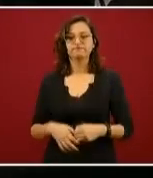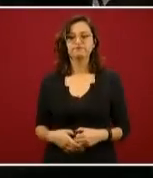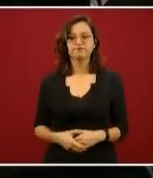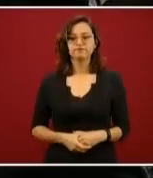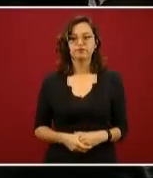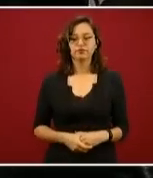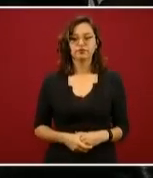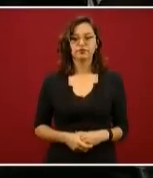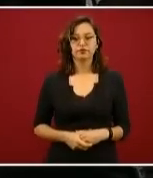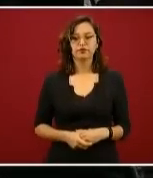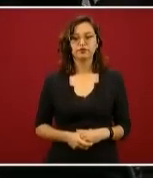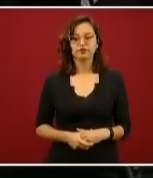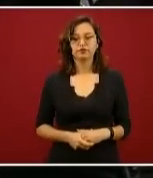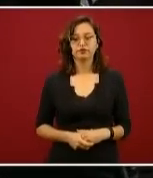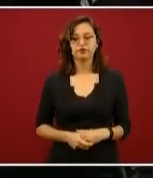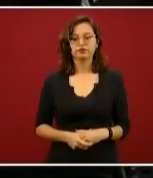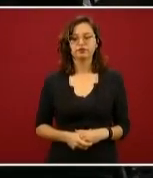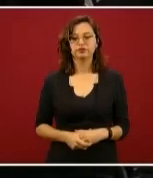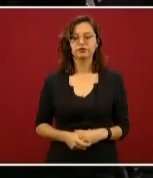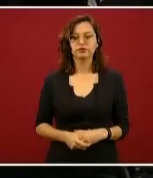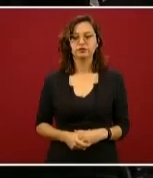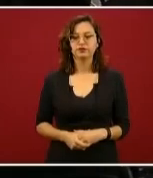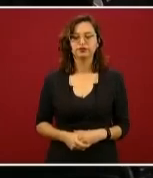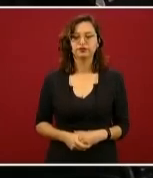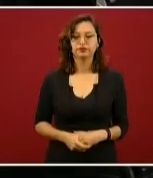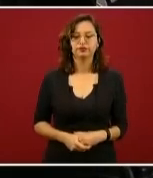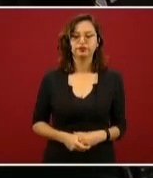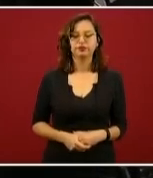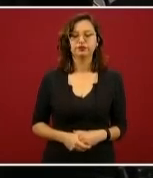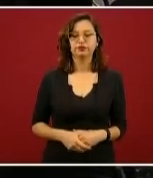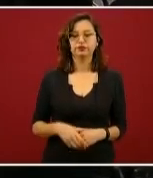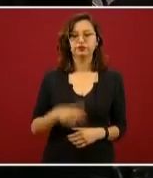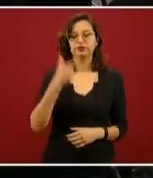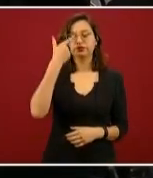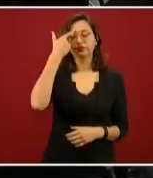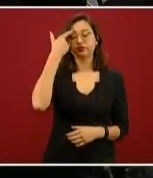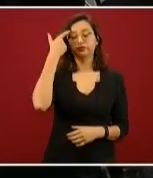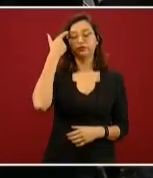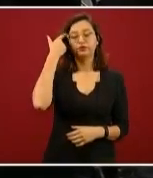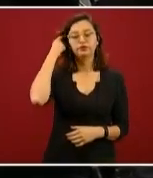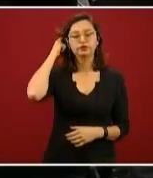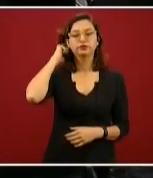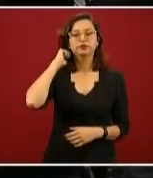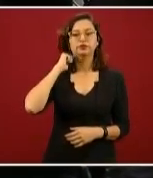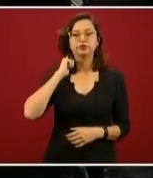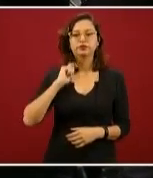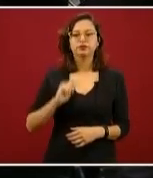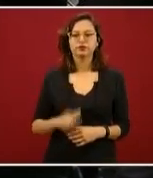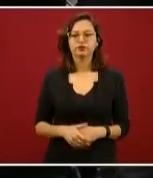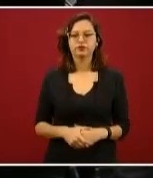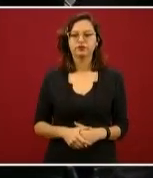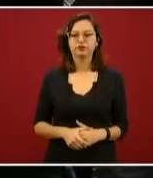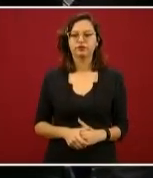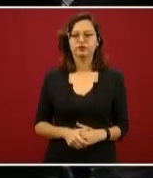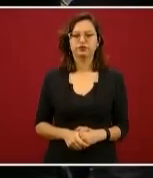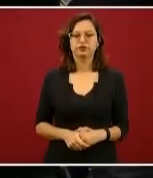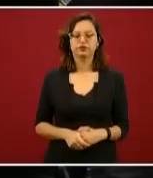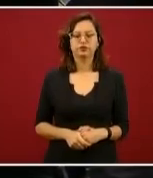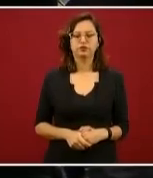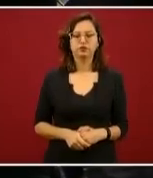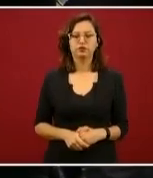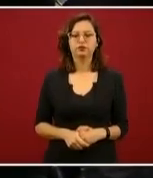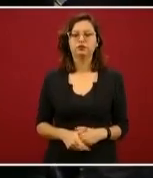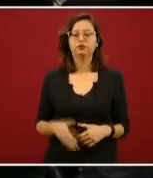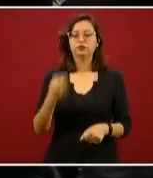Vamos a presentarles lo que significa